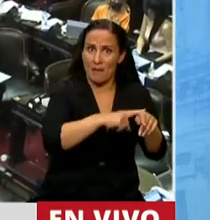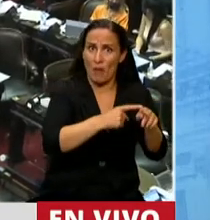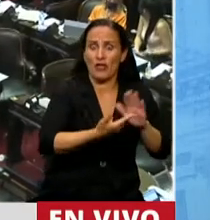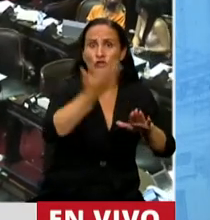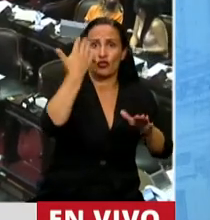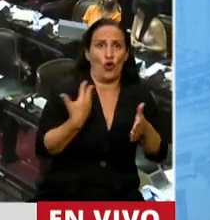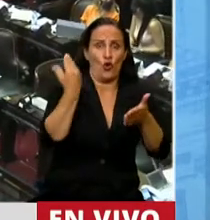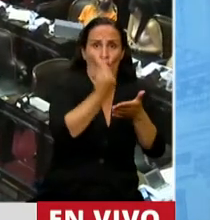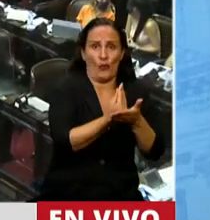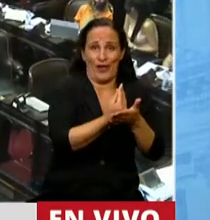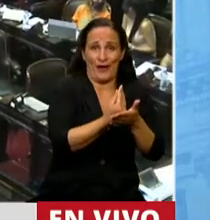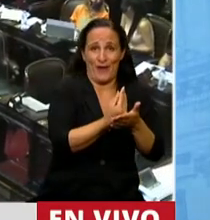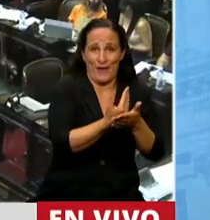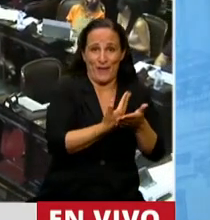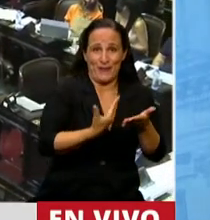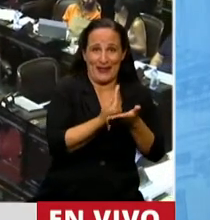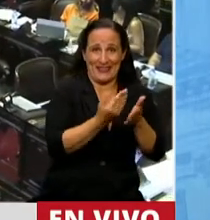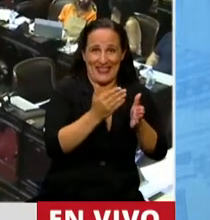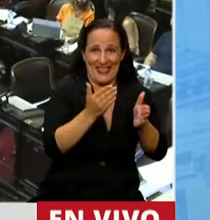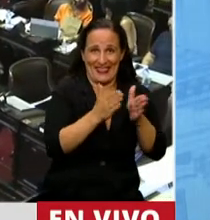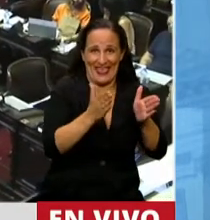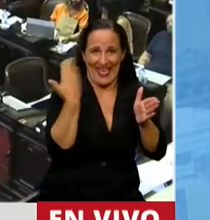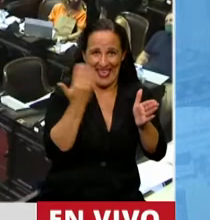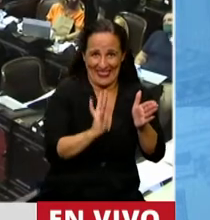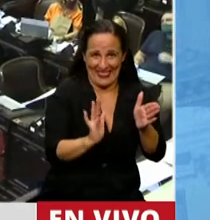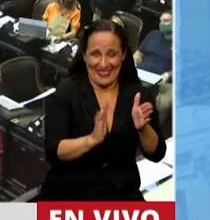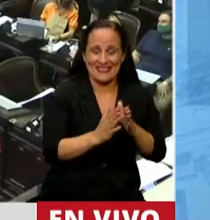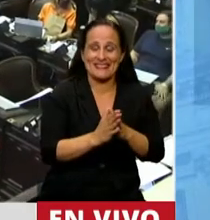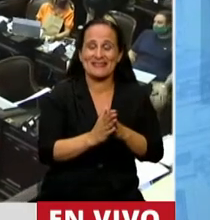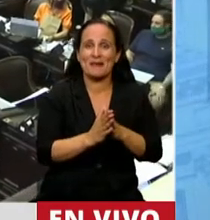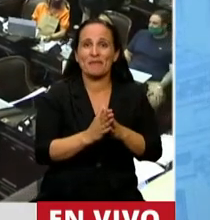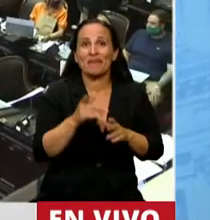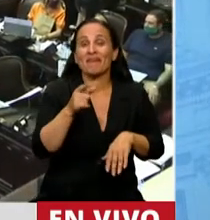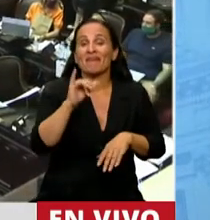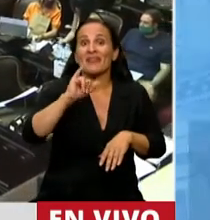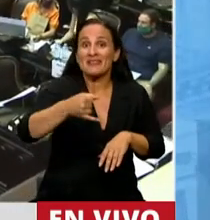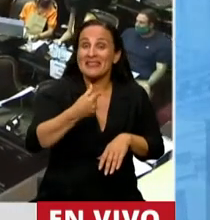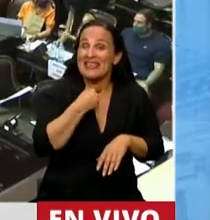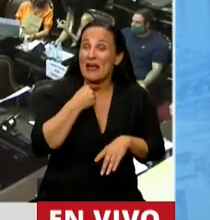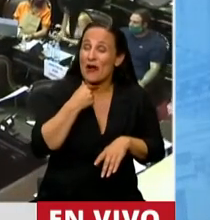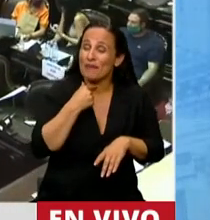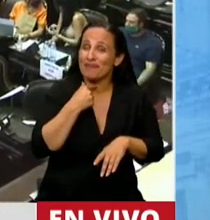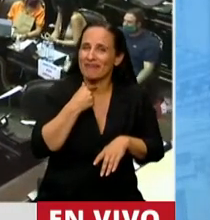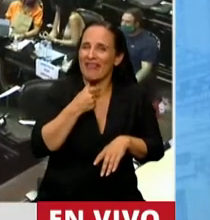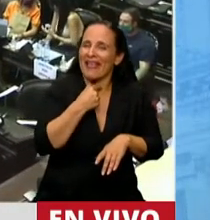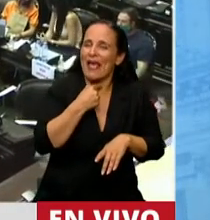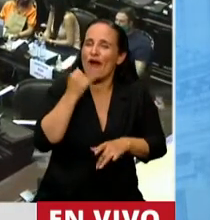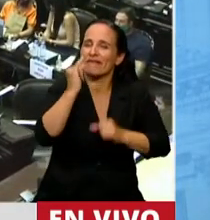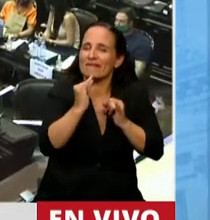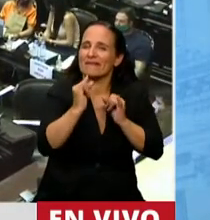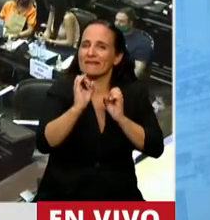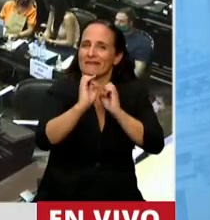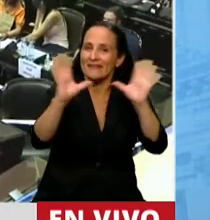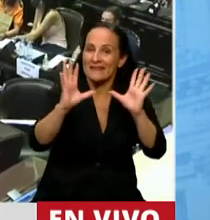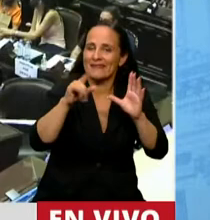anterior si quiero dejar aclarado a lo largo de el debate se ha dicho varias veces que